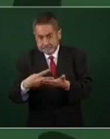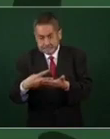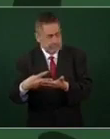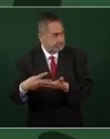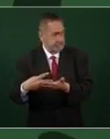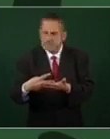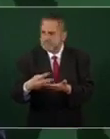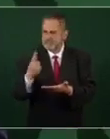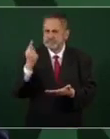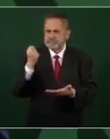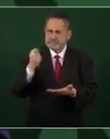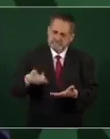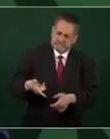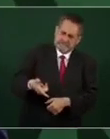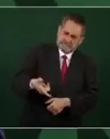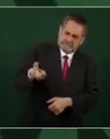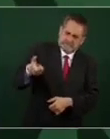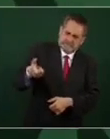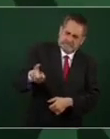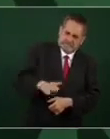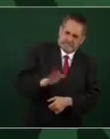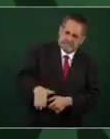de que habían masacres.